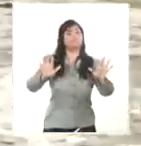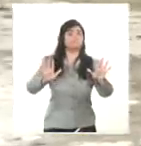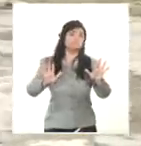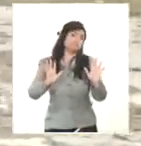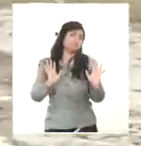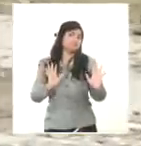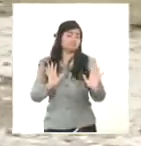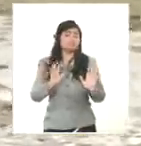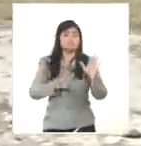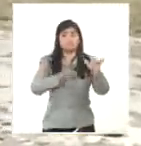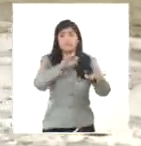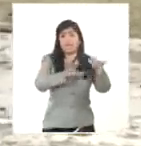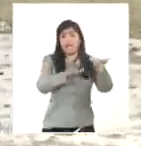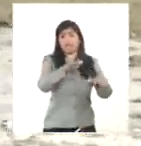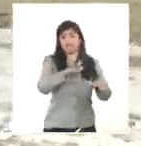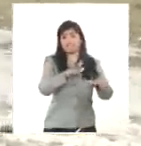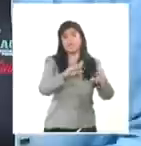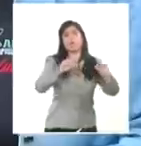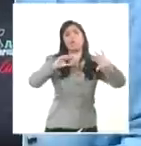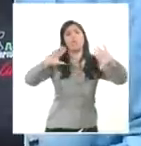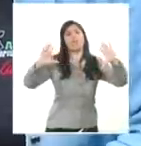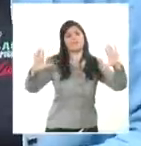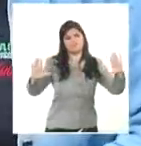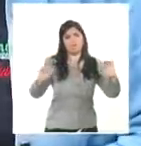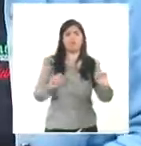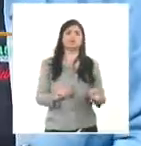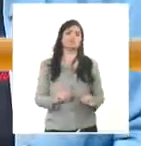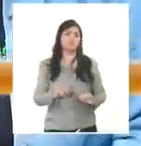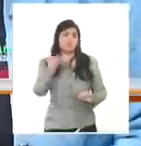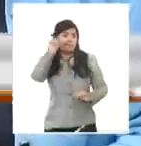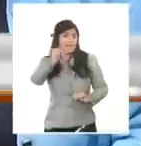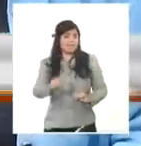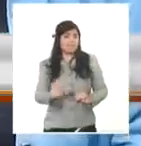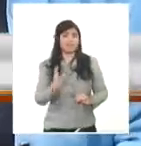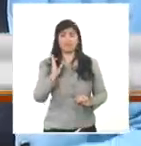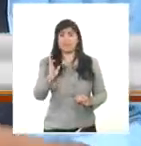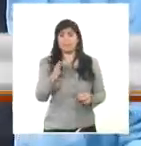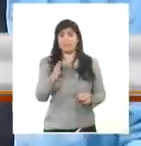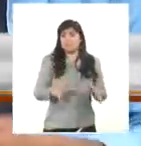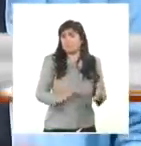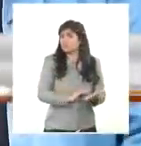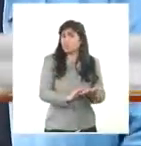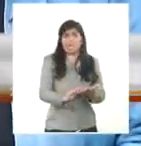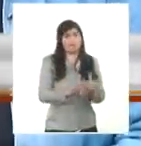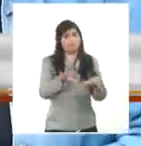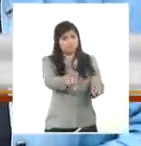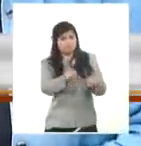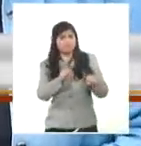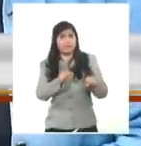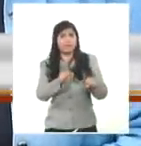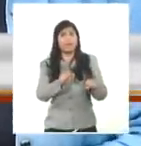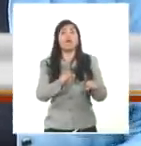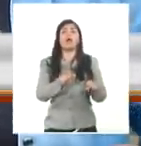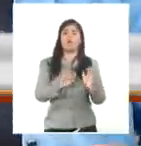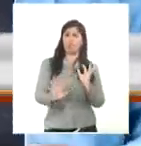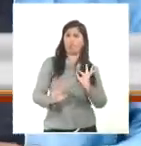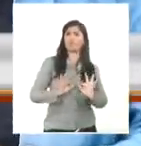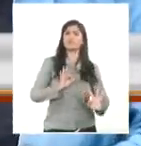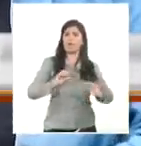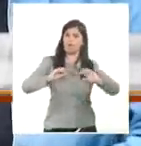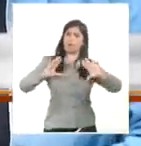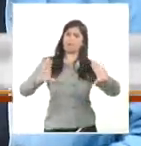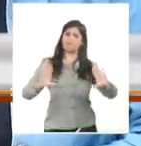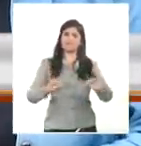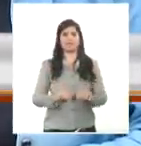que muchos de los hechos son en el horario diurno. A ese es donde hoy debemos dedicarle más horas. Porque a la noche